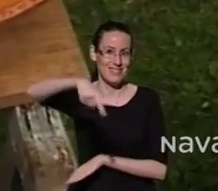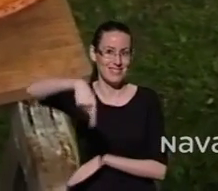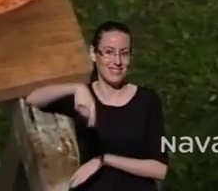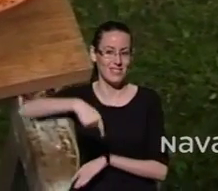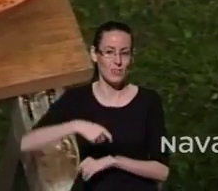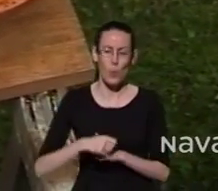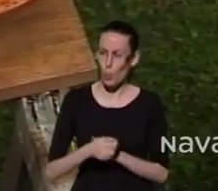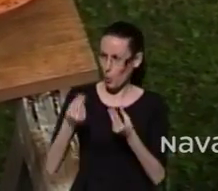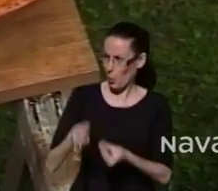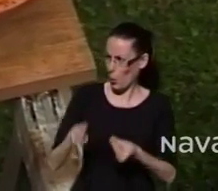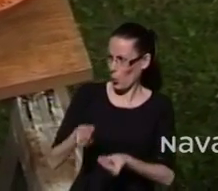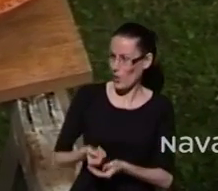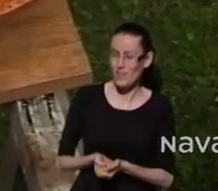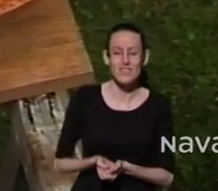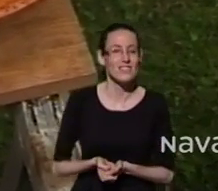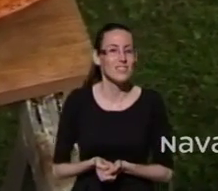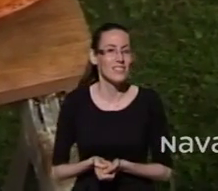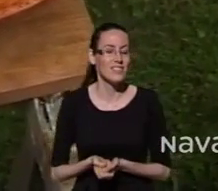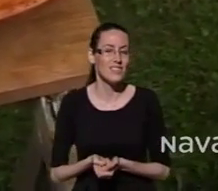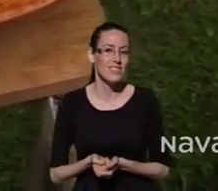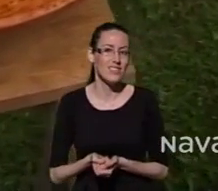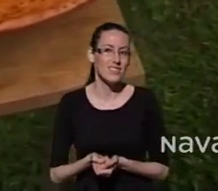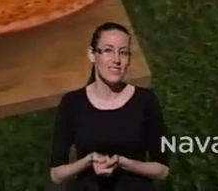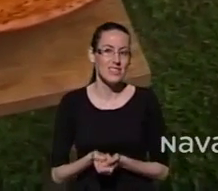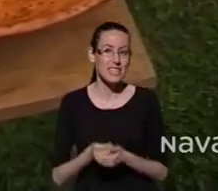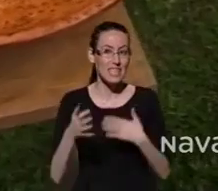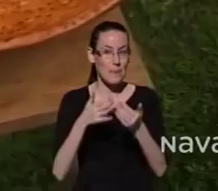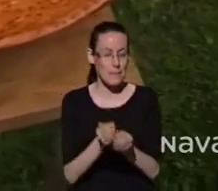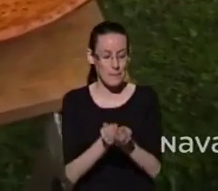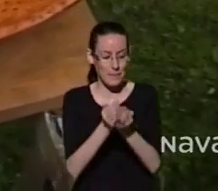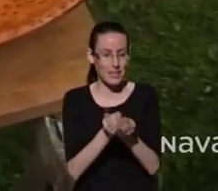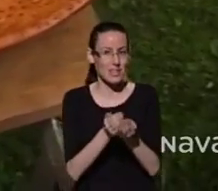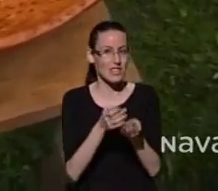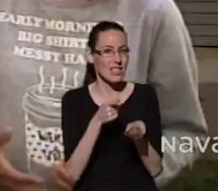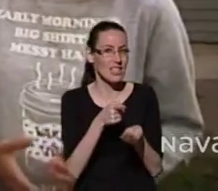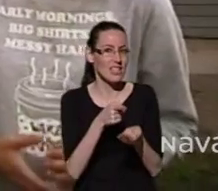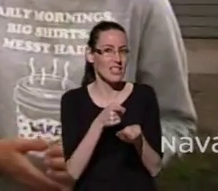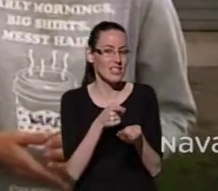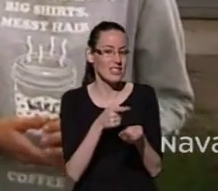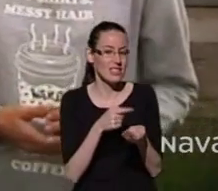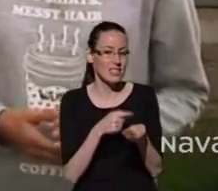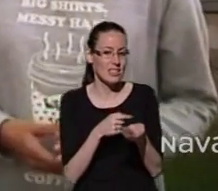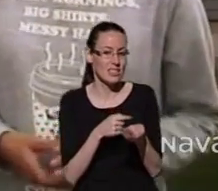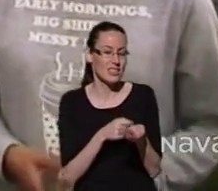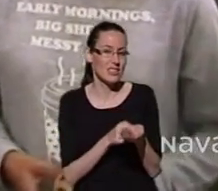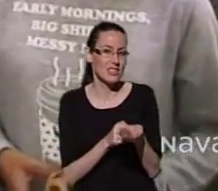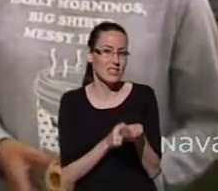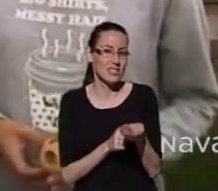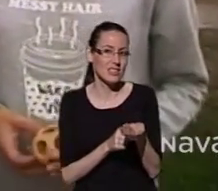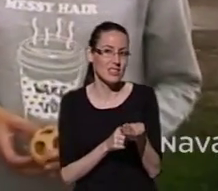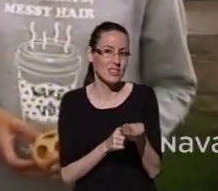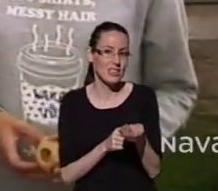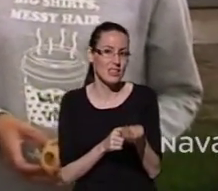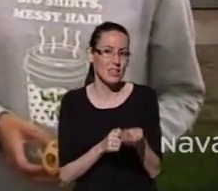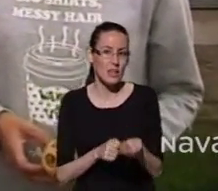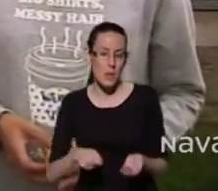Baila bien, ¿eh? Sí. Y la que tienes en las manos, podemos decir que es para... No hace falta tener esa